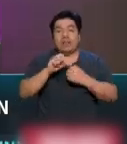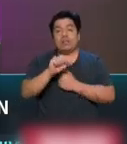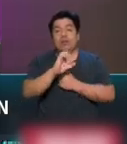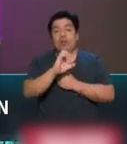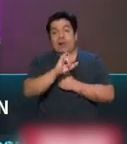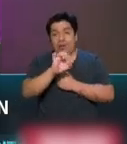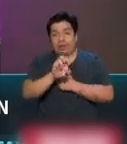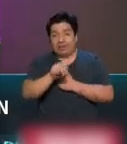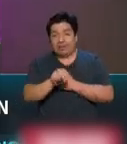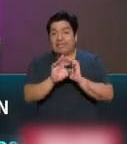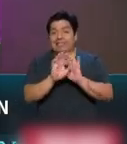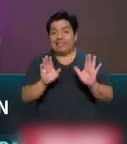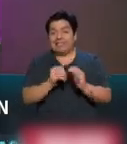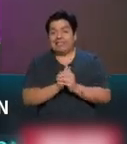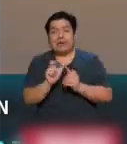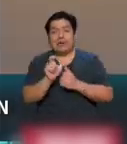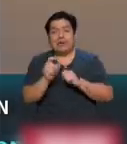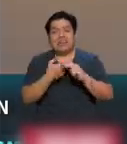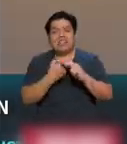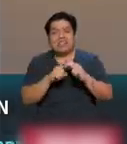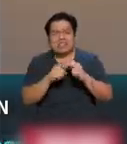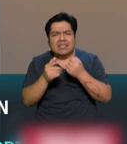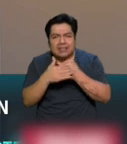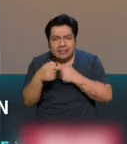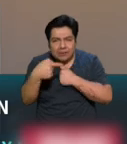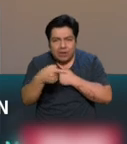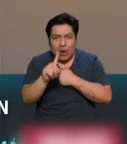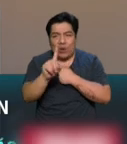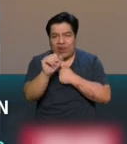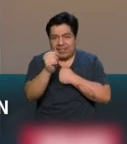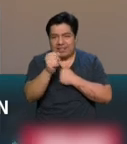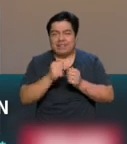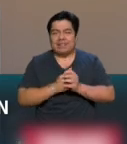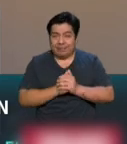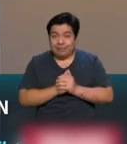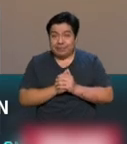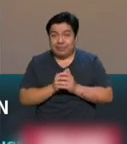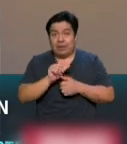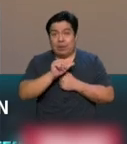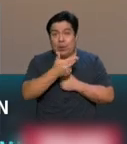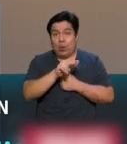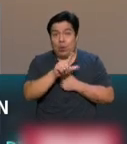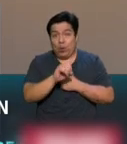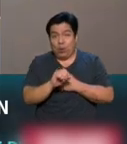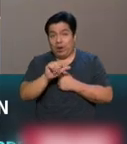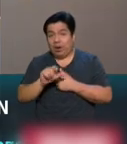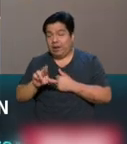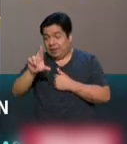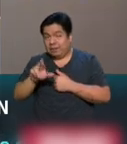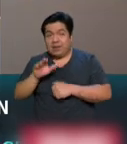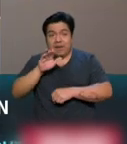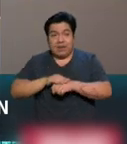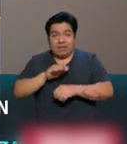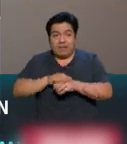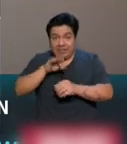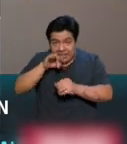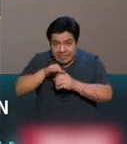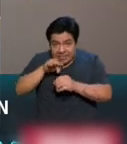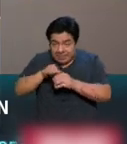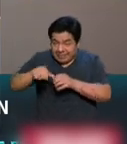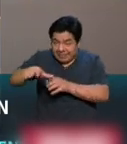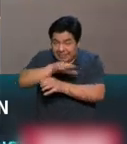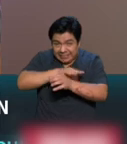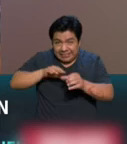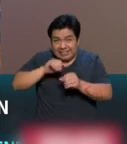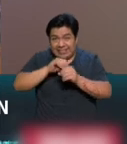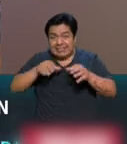de Justicia de la Nación a partir del próximo 1 de septiembre. Hugo Aguilar obtuvo la mayor cantidad de votos de entre todos